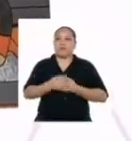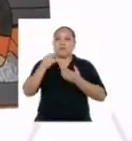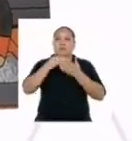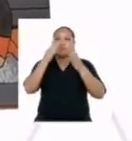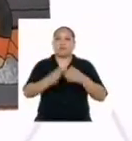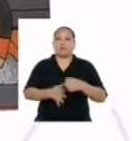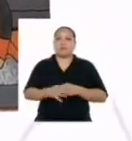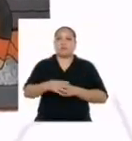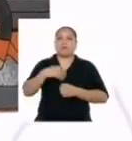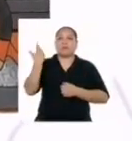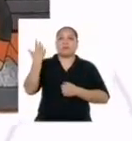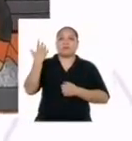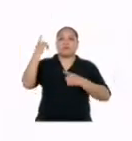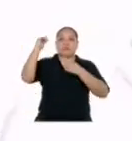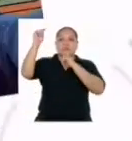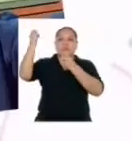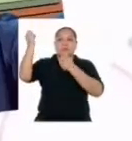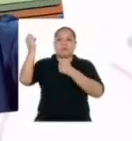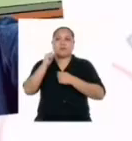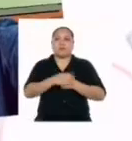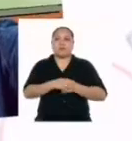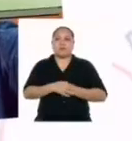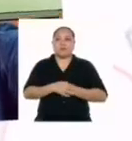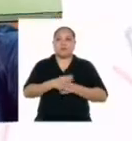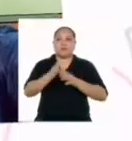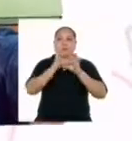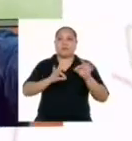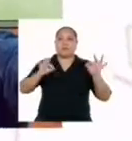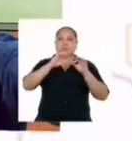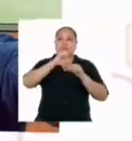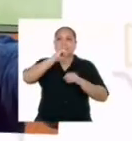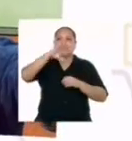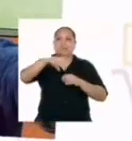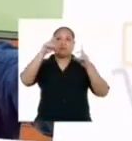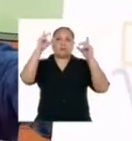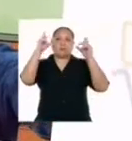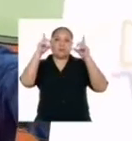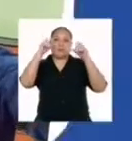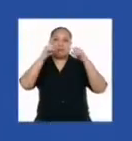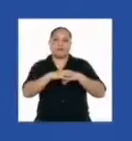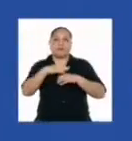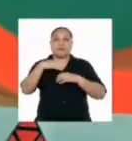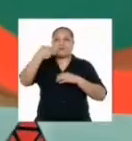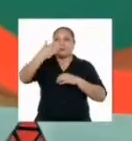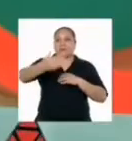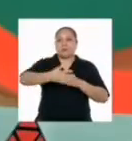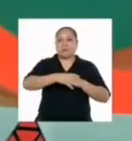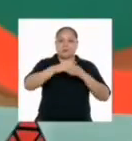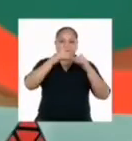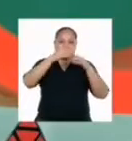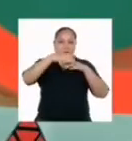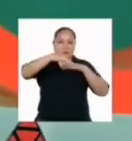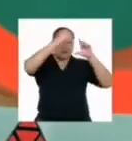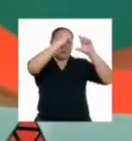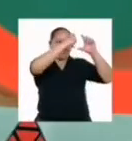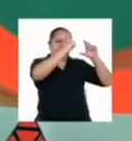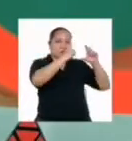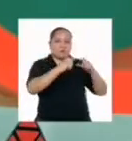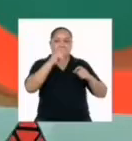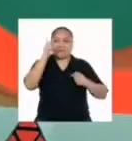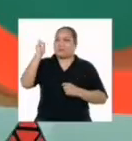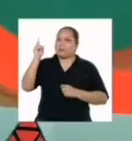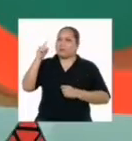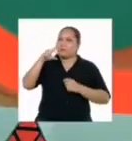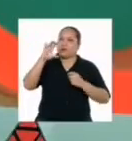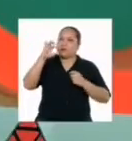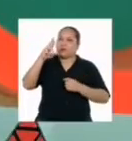Estudios y turismo es un intertítulo para señalar el tema a tratar en los siguientes párrafos. Profesora, en las